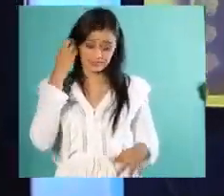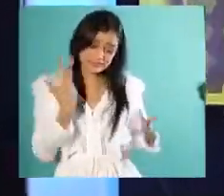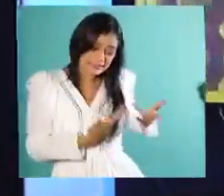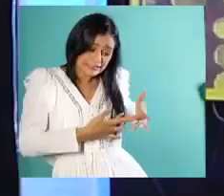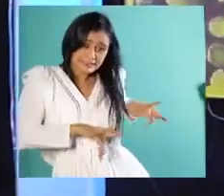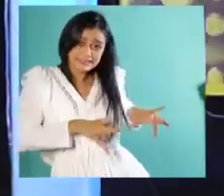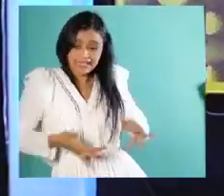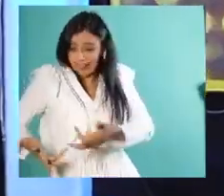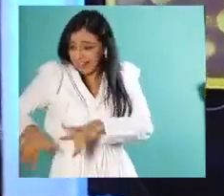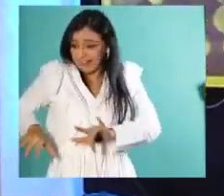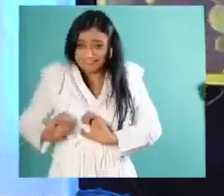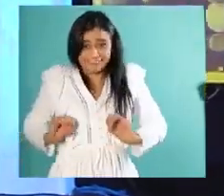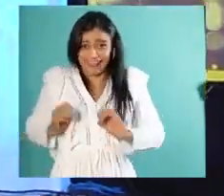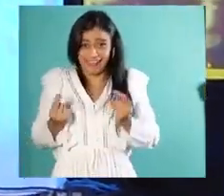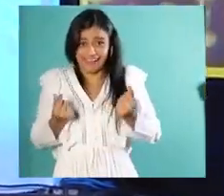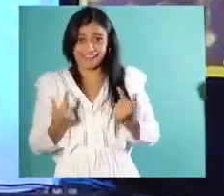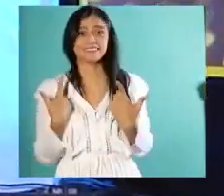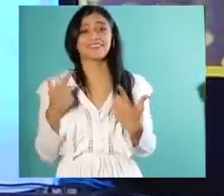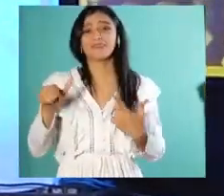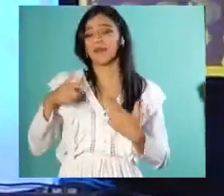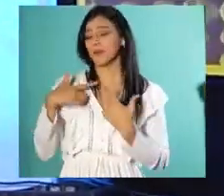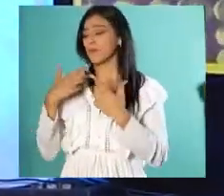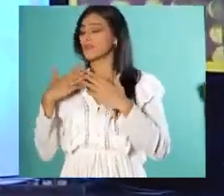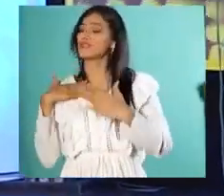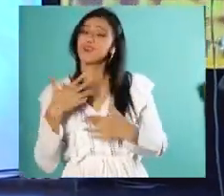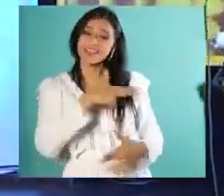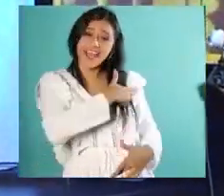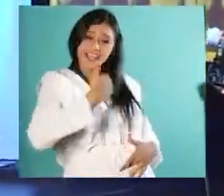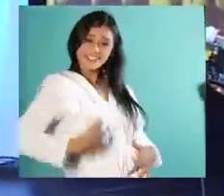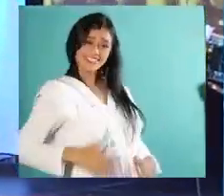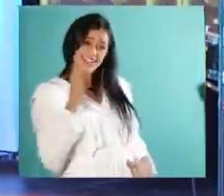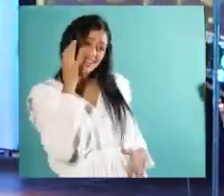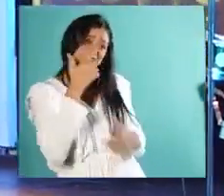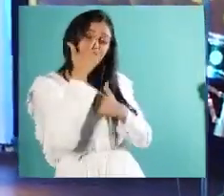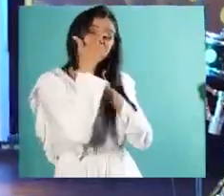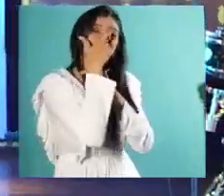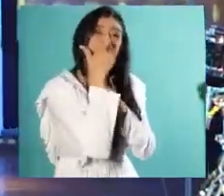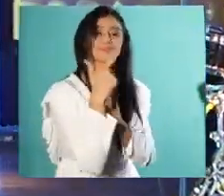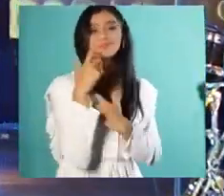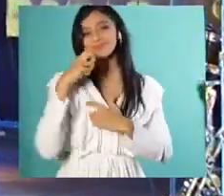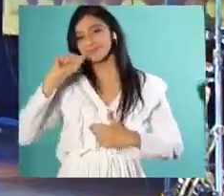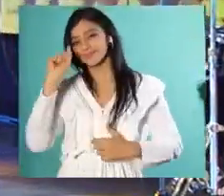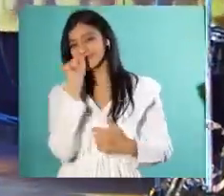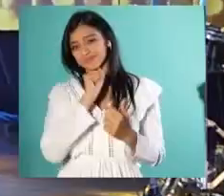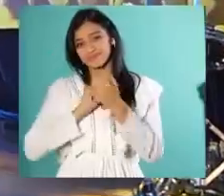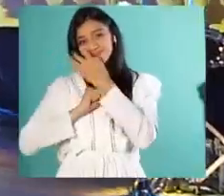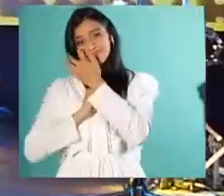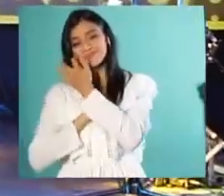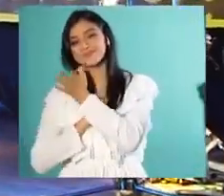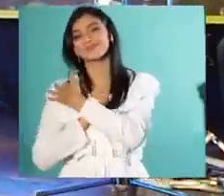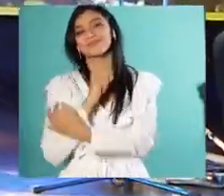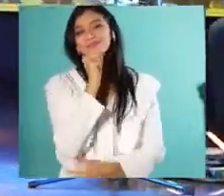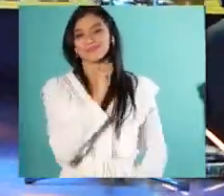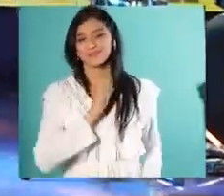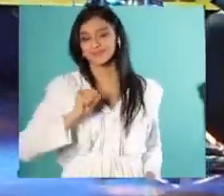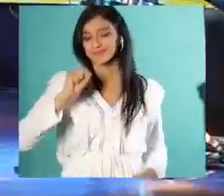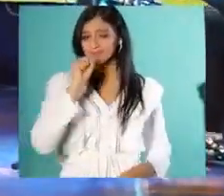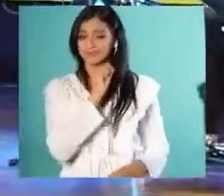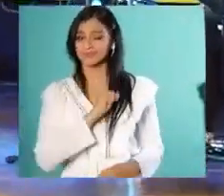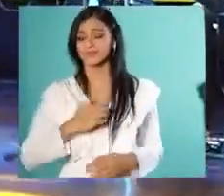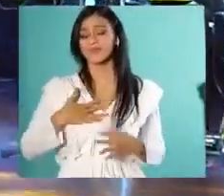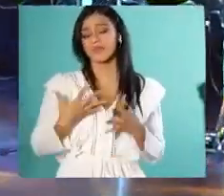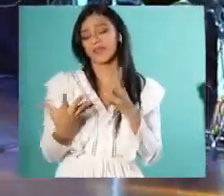bolsillos pelados. Yo de esa chinita estoy enamorado. Aquí yo le canto mientras cena mi